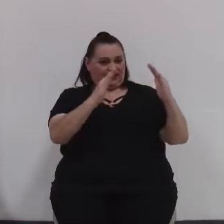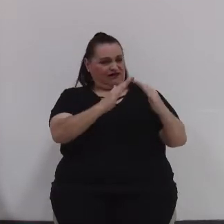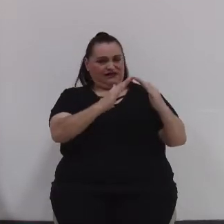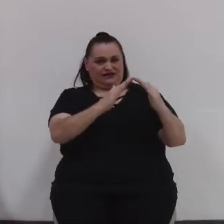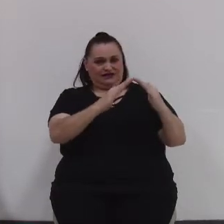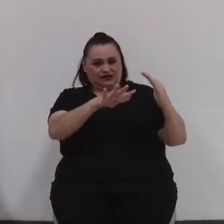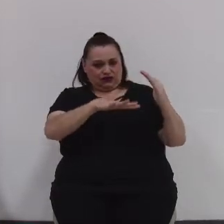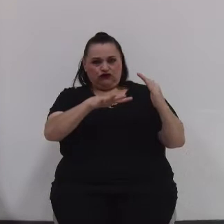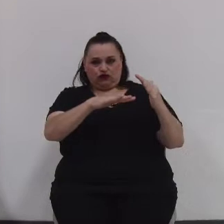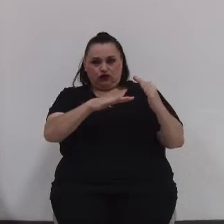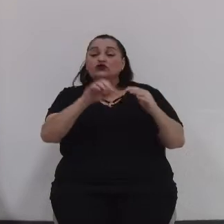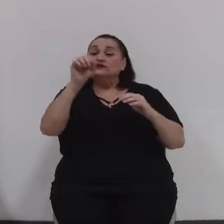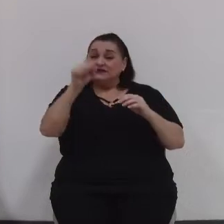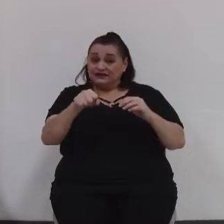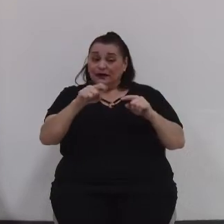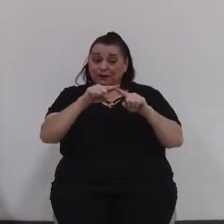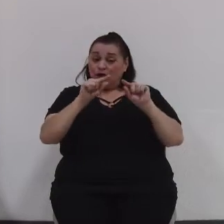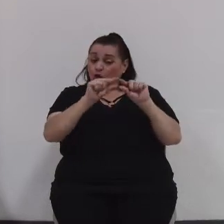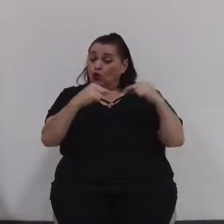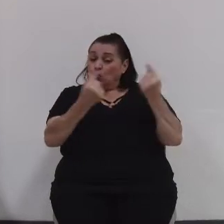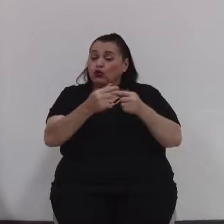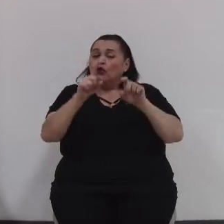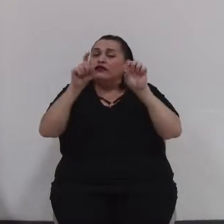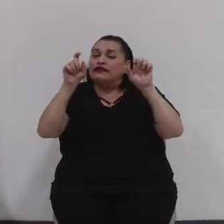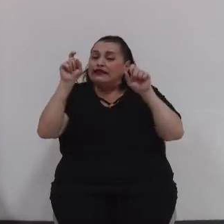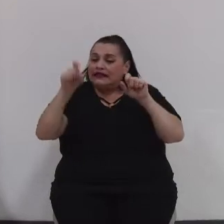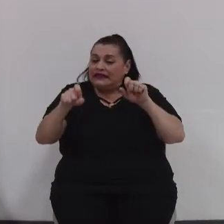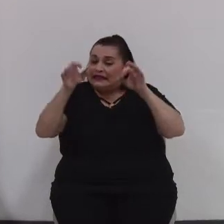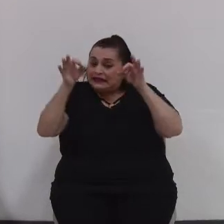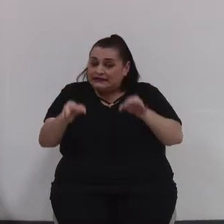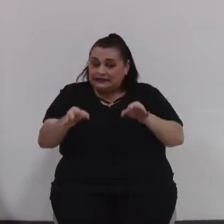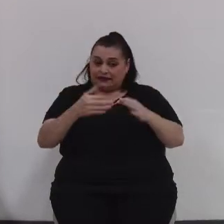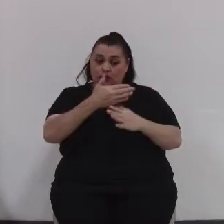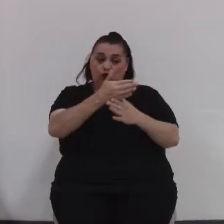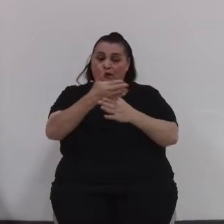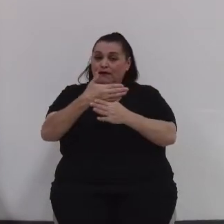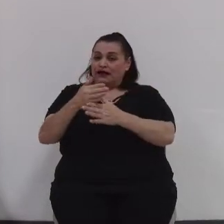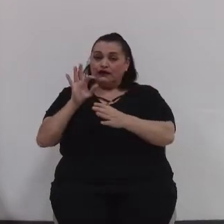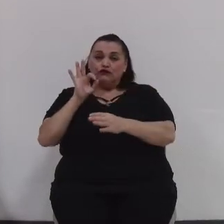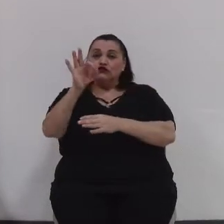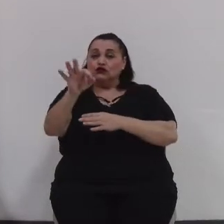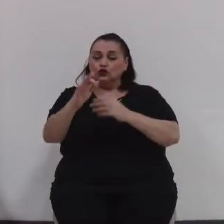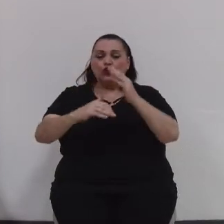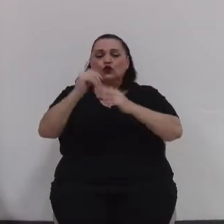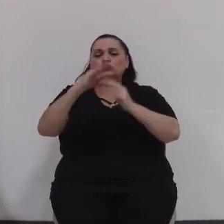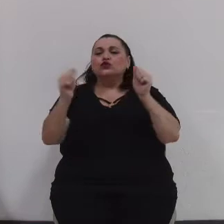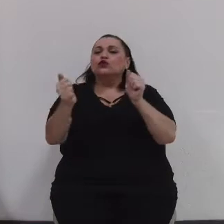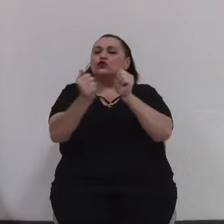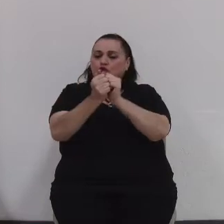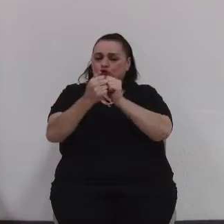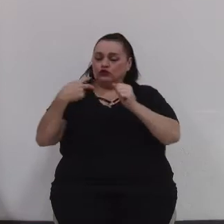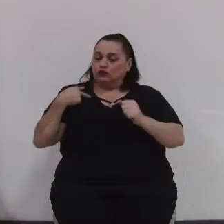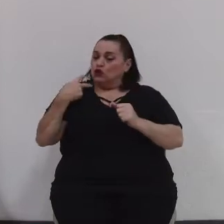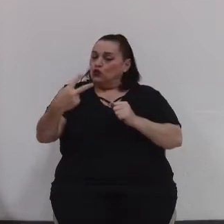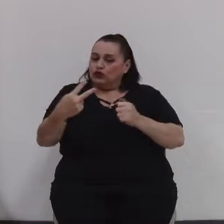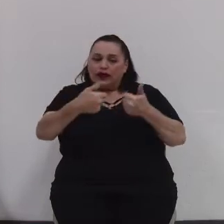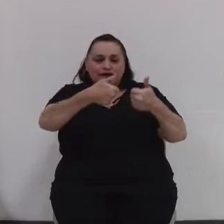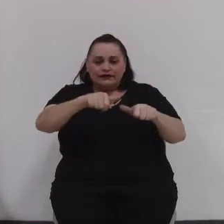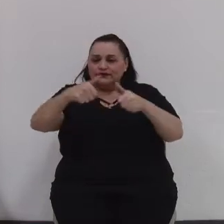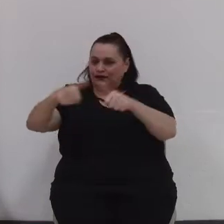Lo es cuando ese grupo decide compartir un destino y construirlo juntos, con una voluntad de concordia.